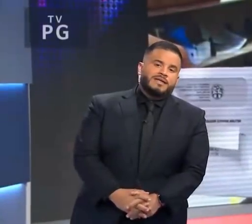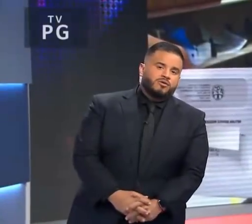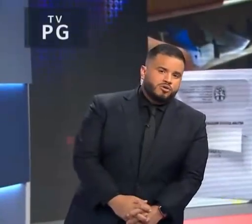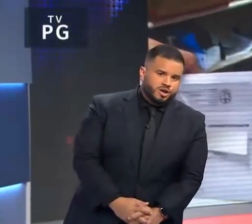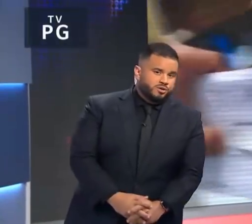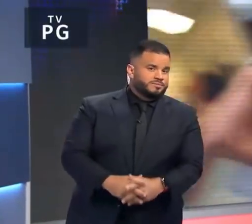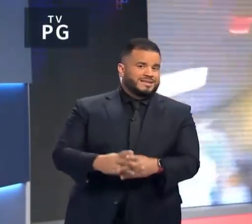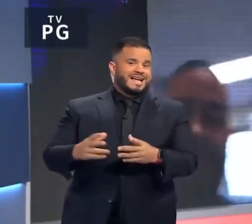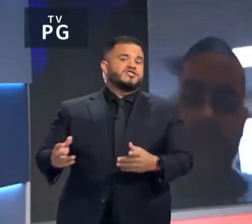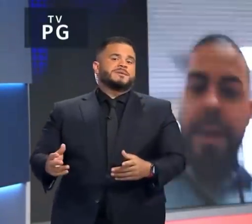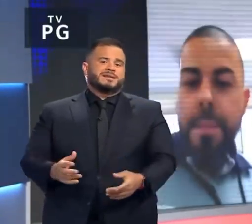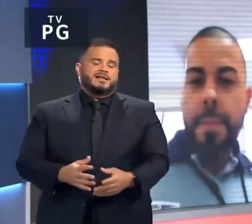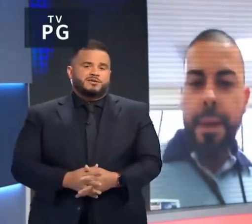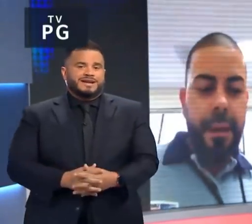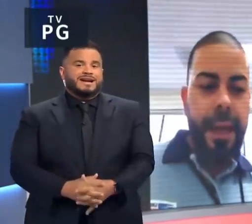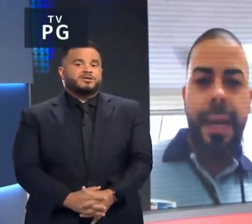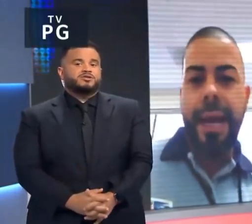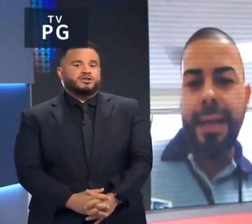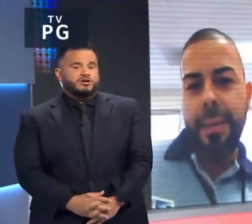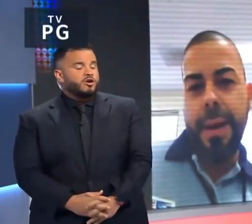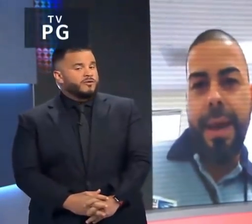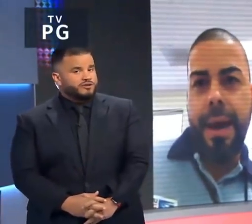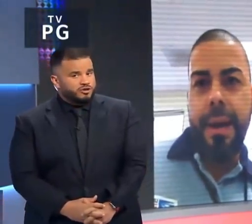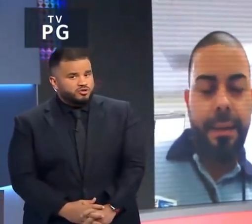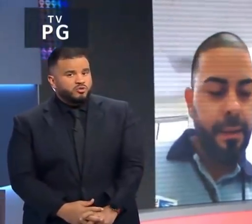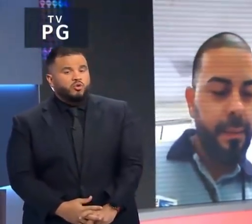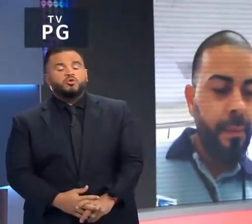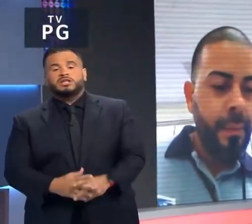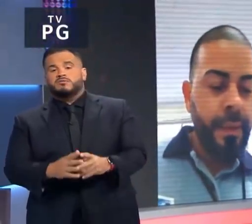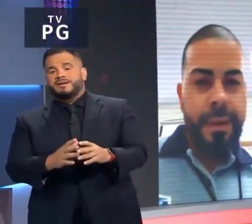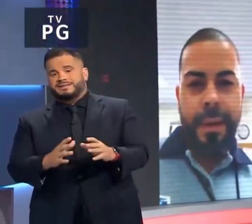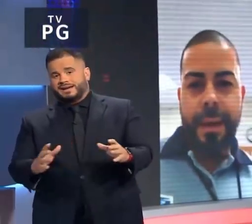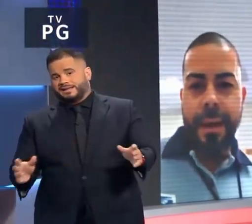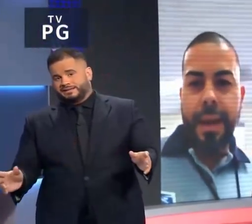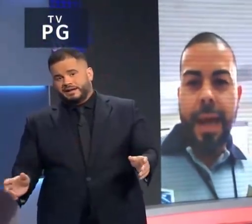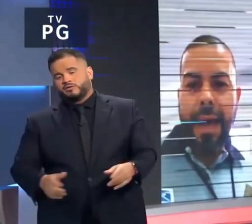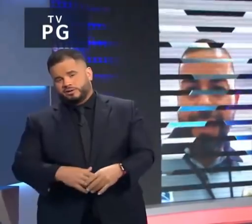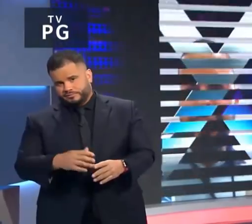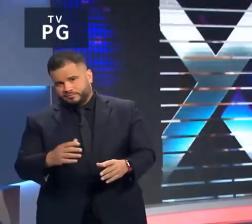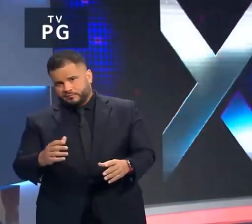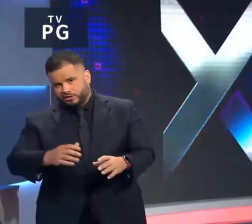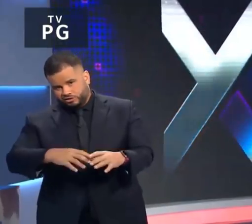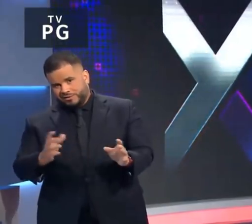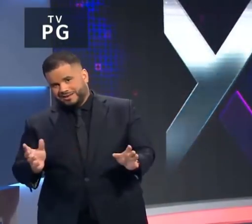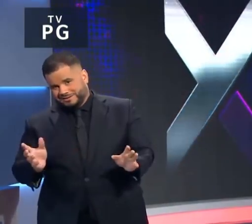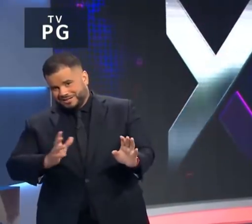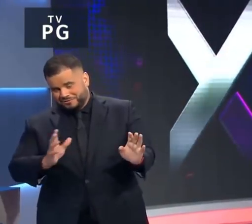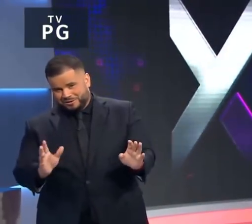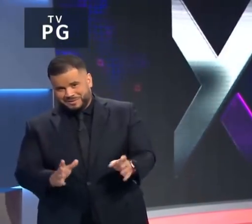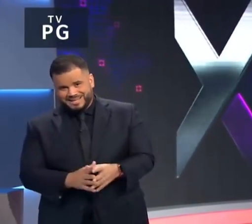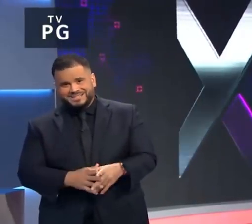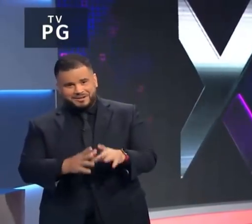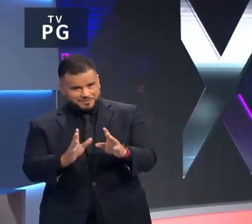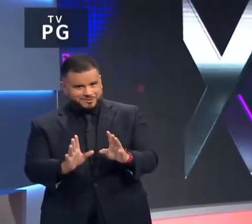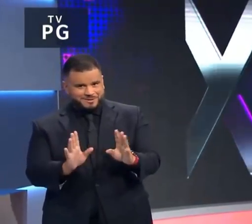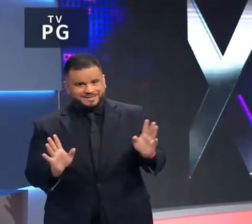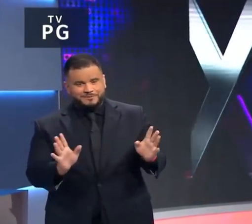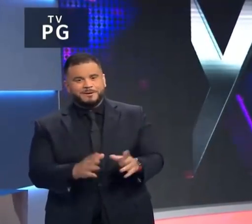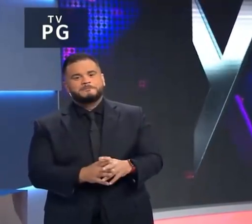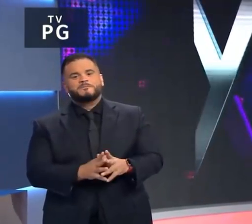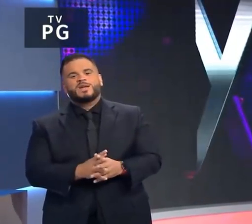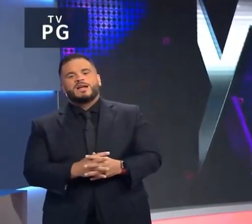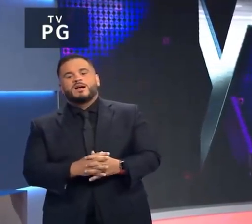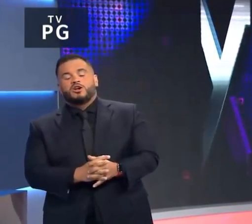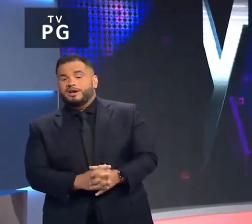El 9 de junio del año pasado, Ricardo Rosselló ofreció su último mensaje de Estado. Bueno, él no sabía que iba a ser el último mensaje de Estado, pero así